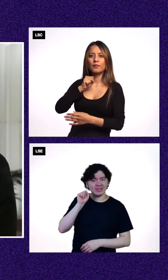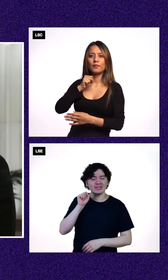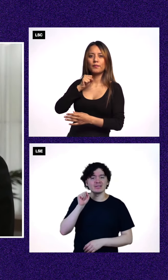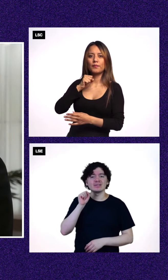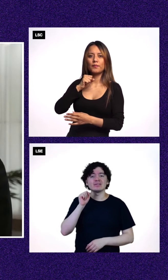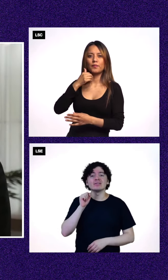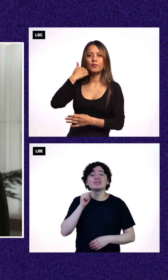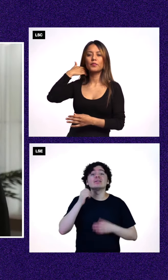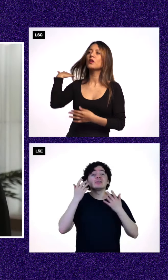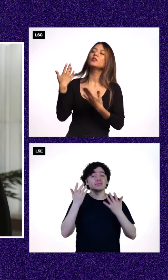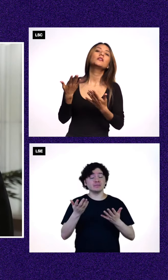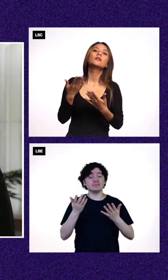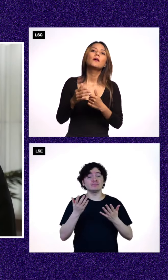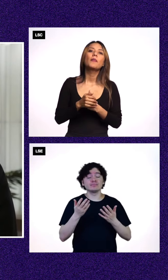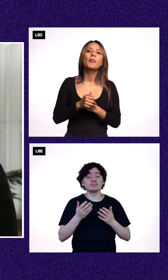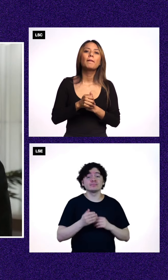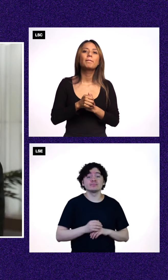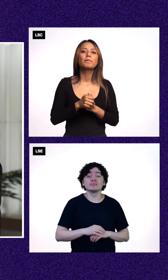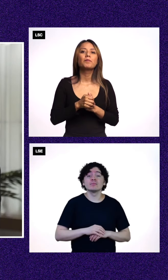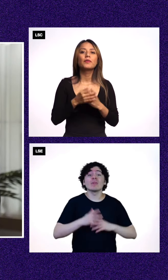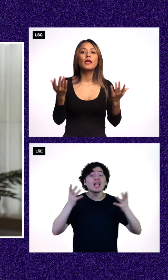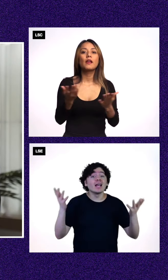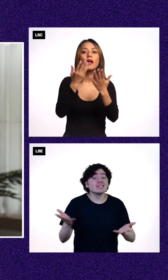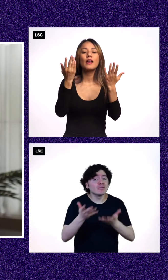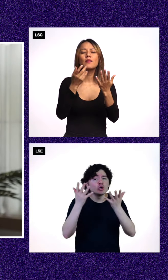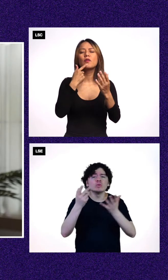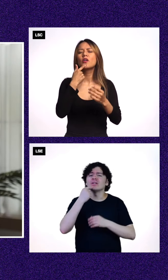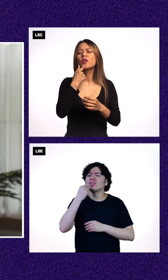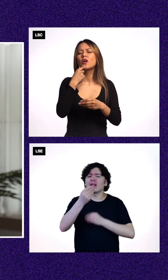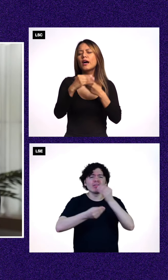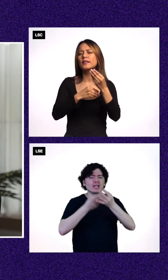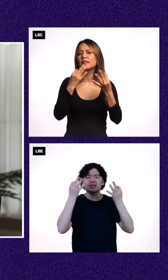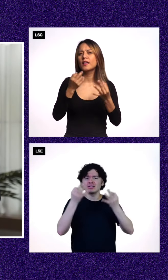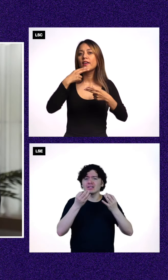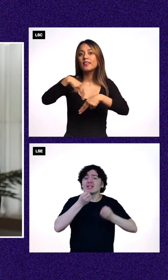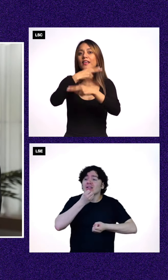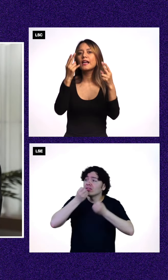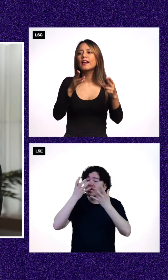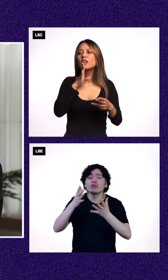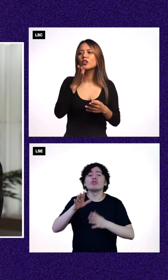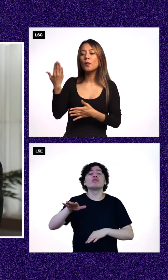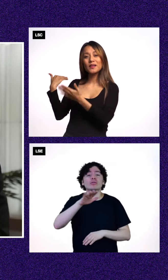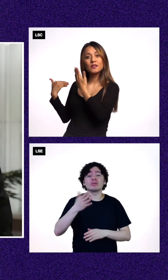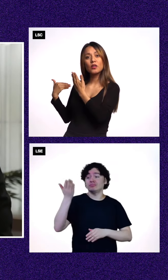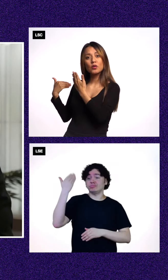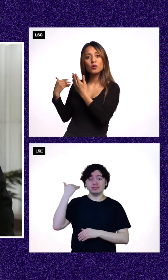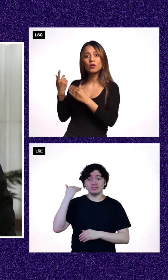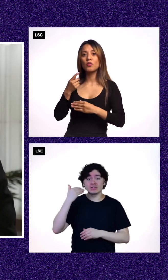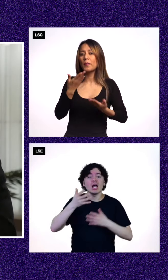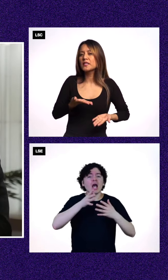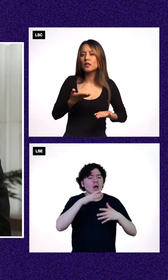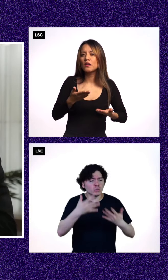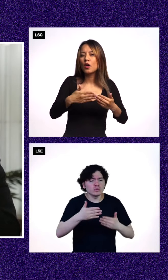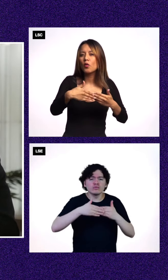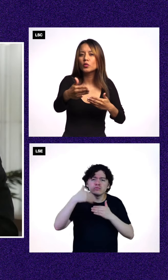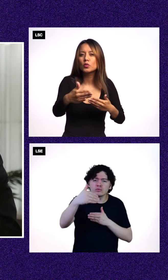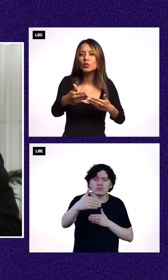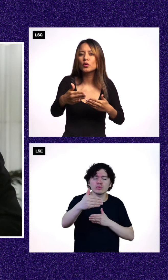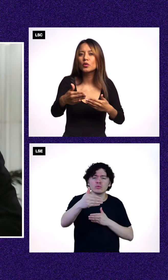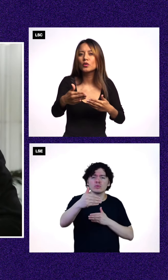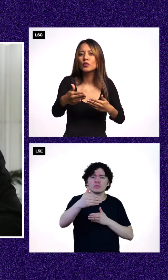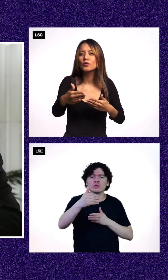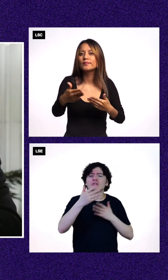Eso es lo que hace el ánimo. Hablar a tu futuro. Piénsalo por un momento. El ánimo siempre apunta